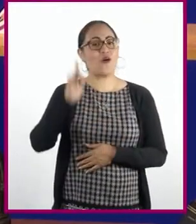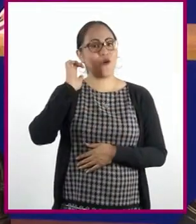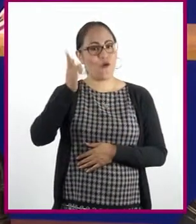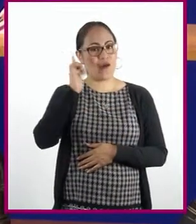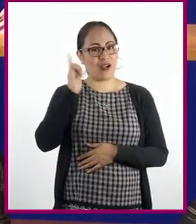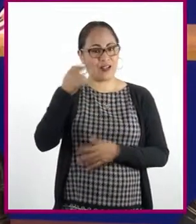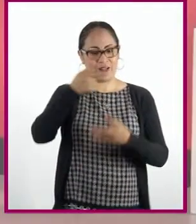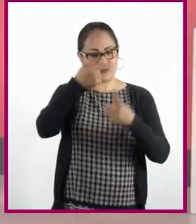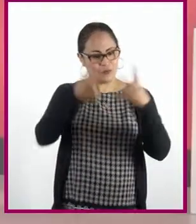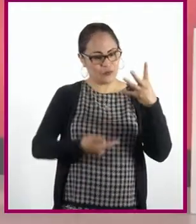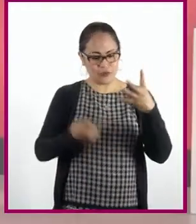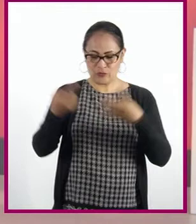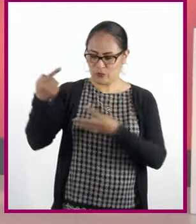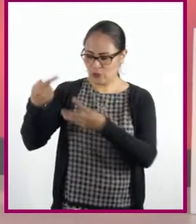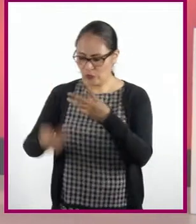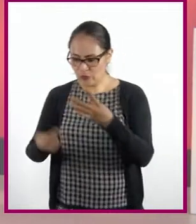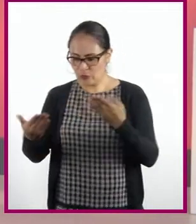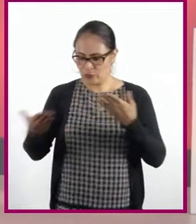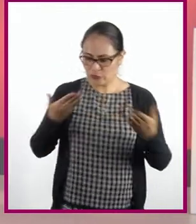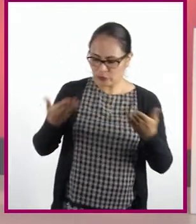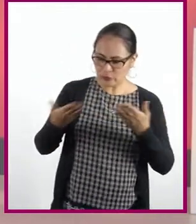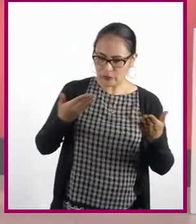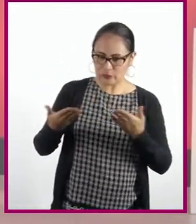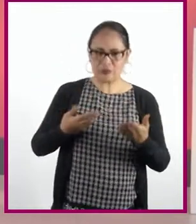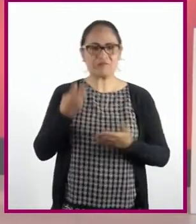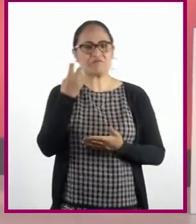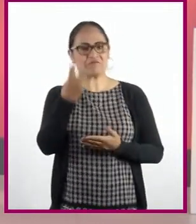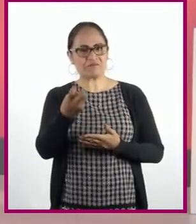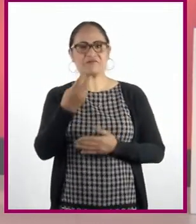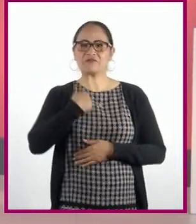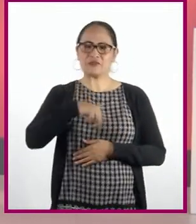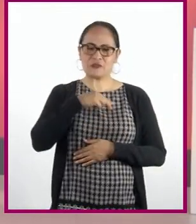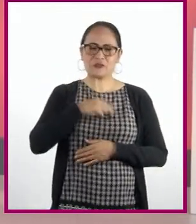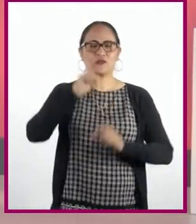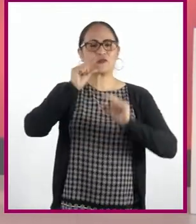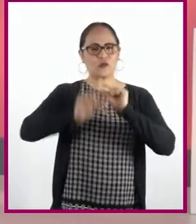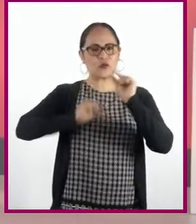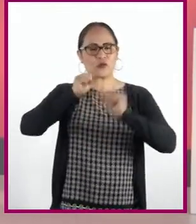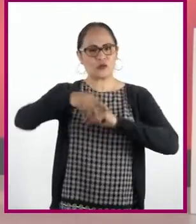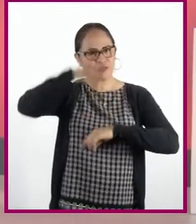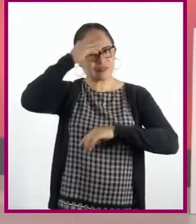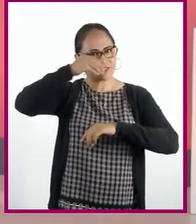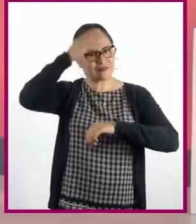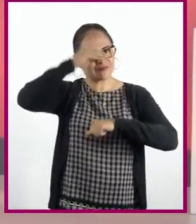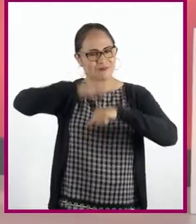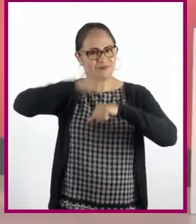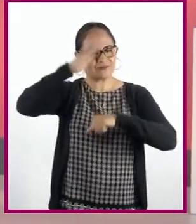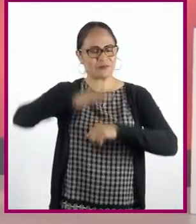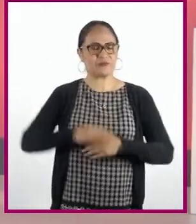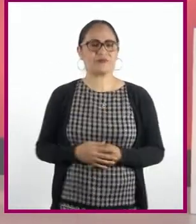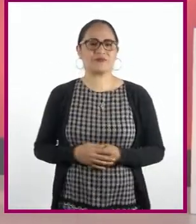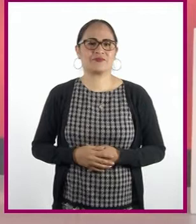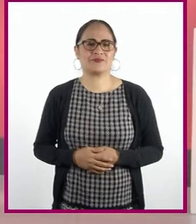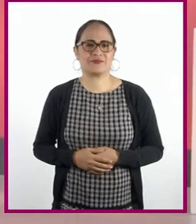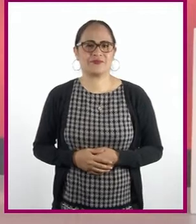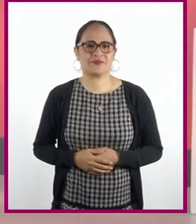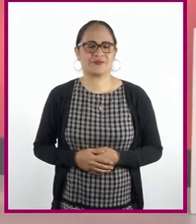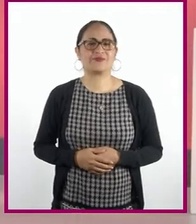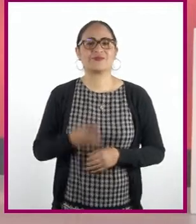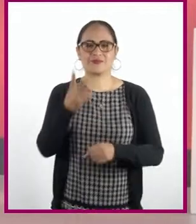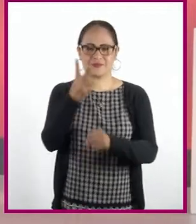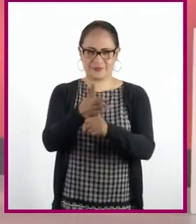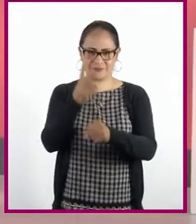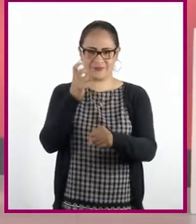hayan contrastado sus respuestas, pues de esta forma podremos ir construyendo nuestros aprendizajes. Ahora las y los